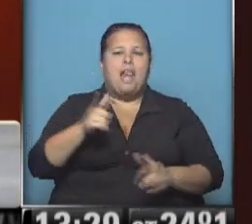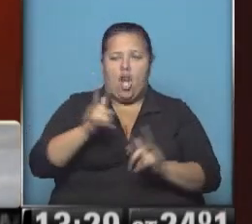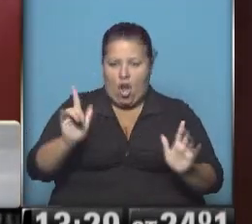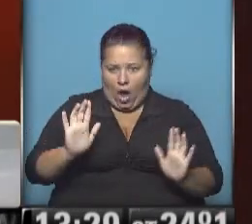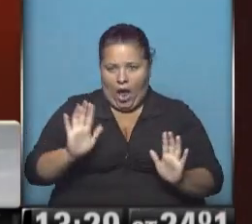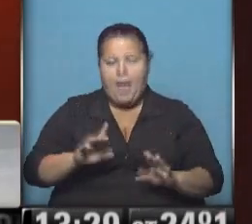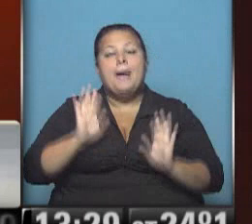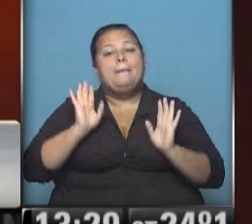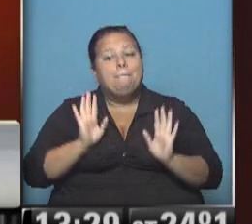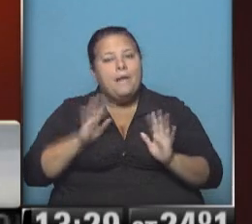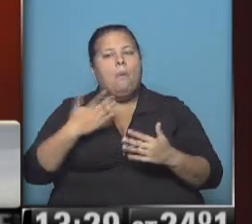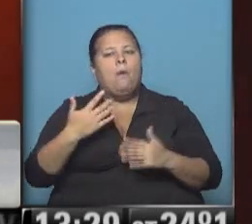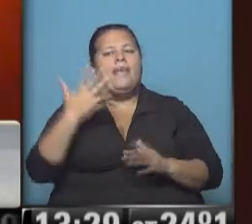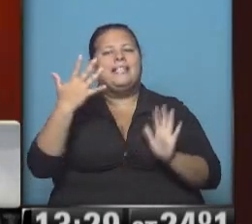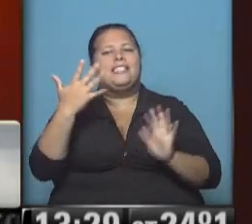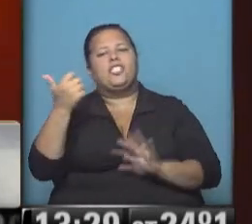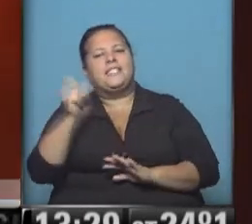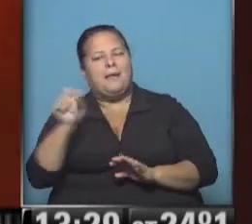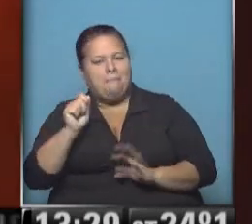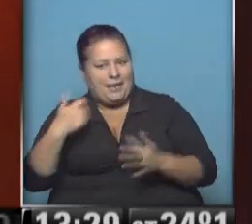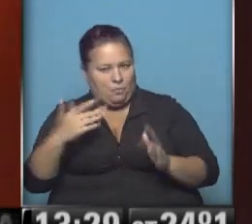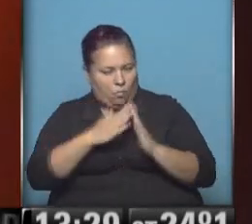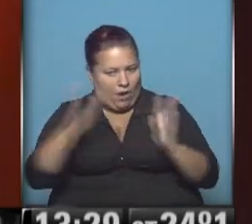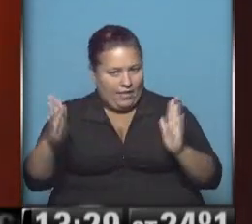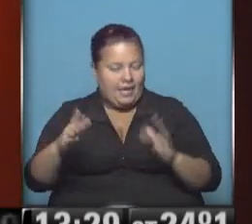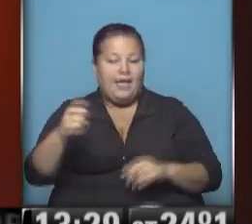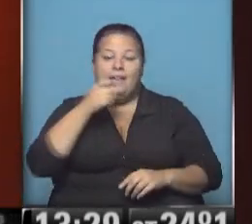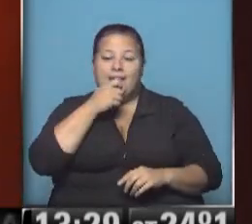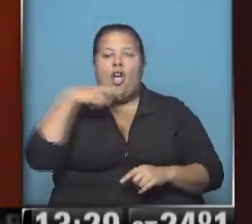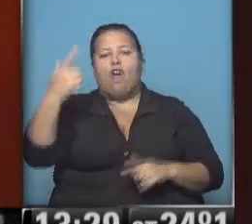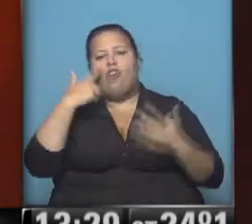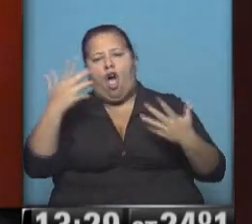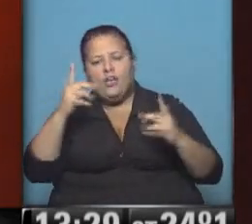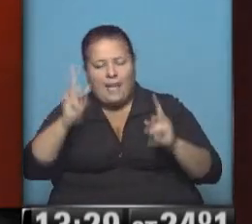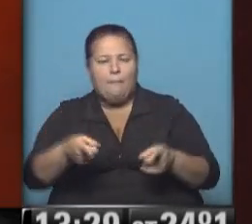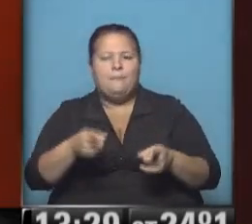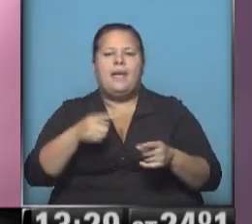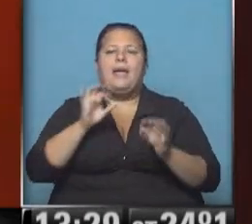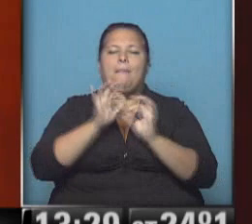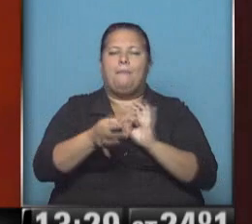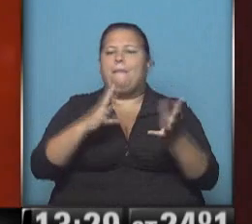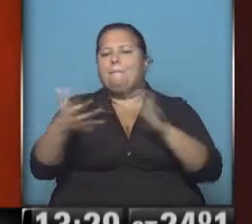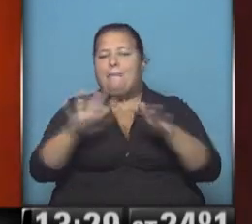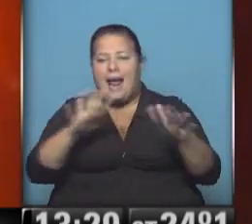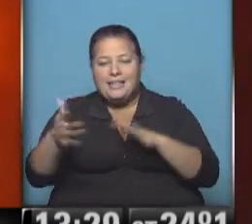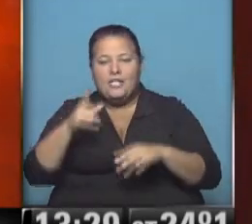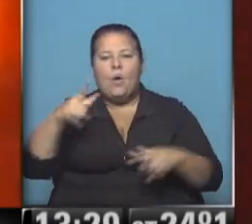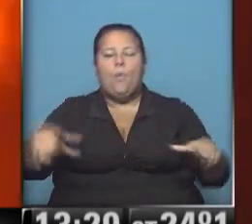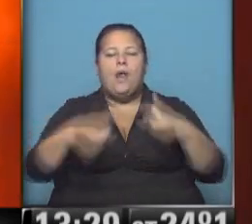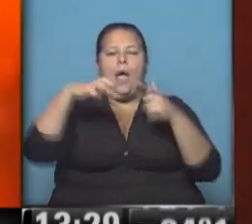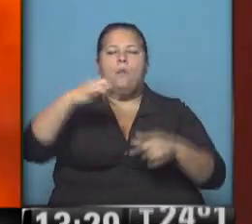poblaciones Pero puede durar 5 o se meses si atendemos a casos conocidos cercanos y con caracteríticas parecidas como la del volcán